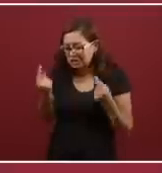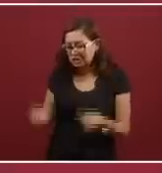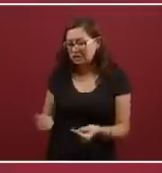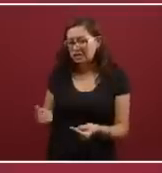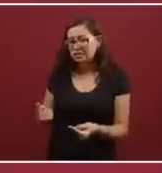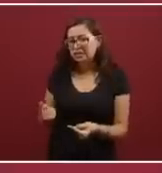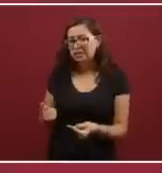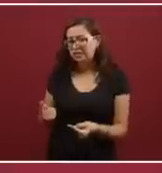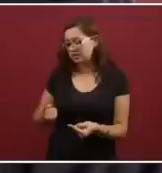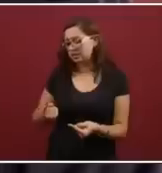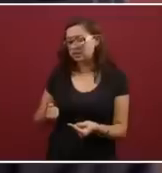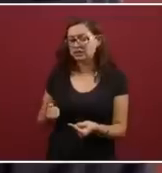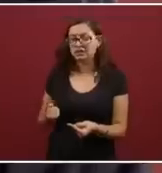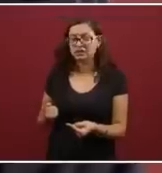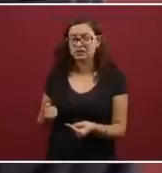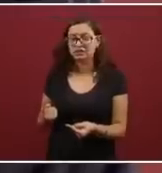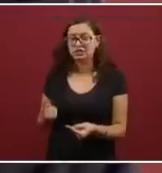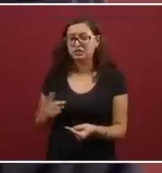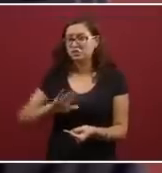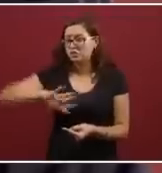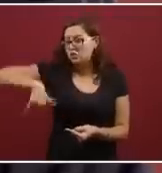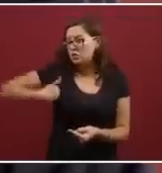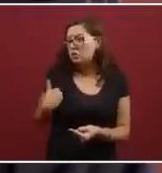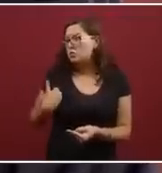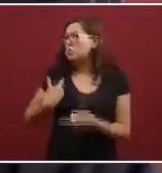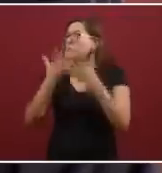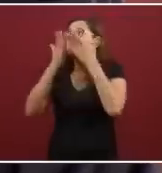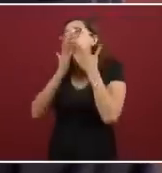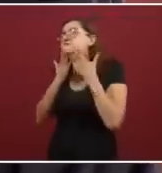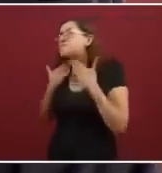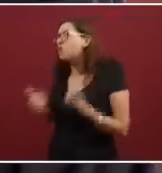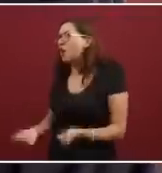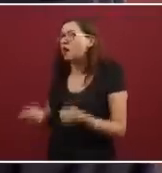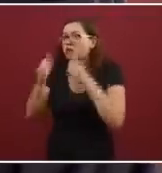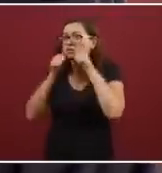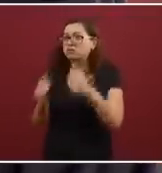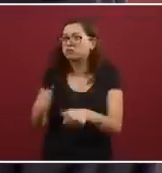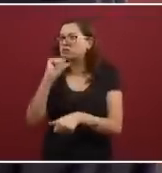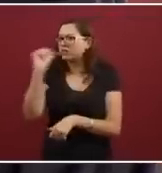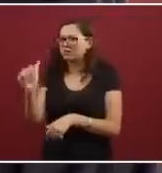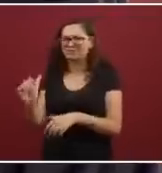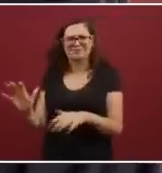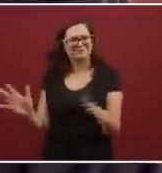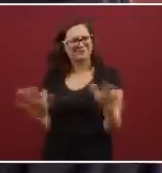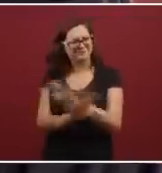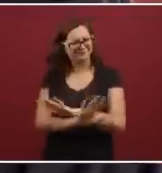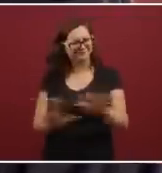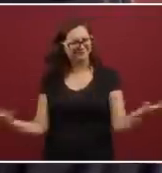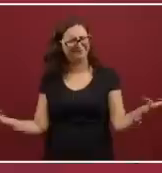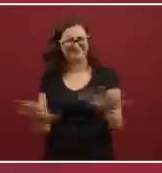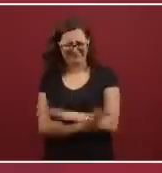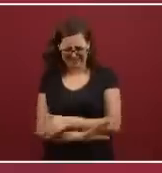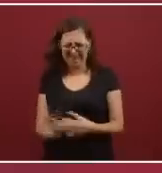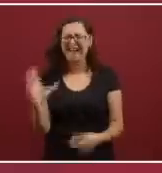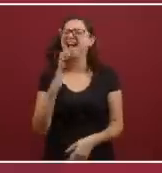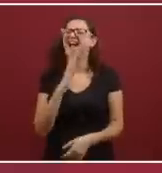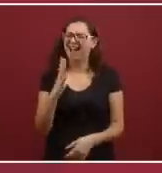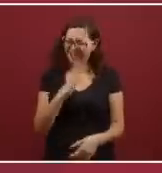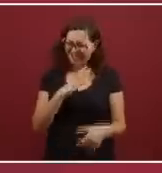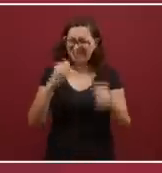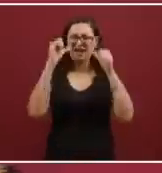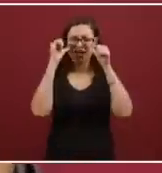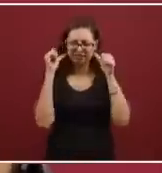en las estancias infantiles. No, todo eso se atiende